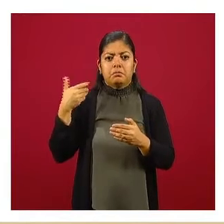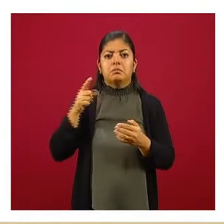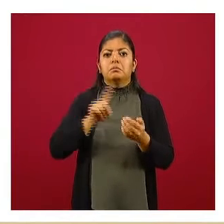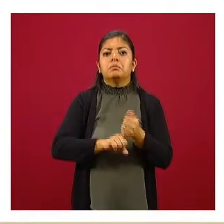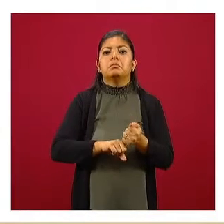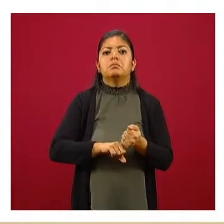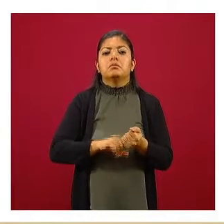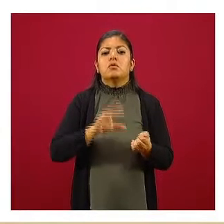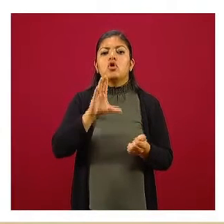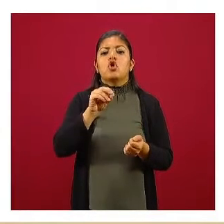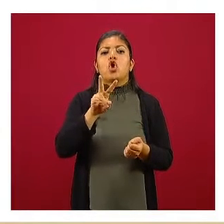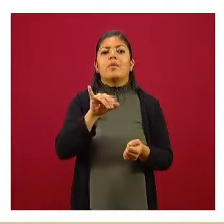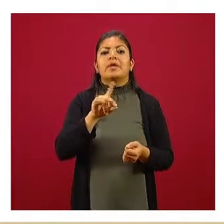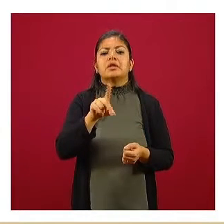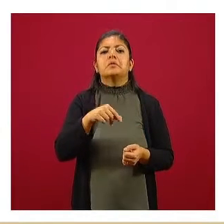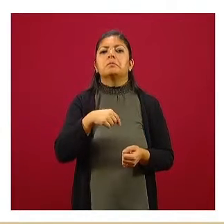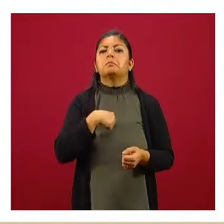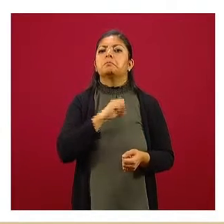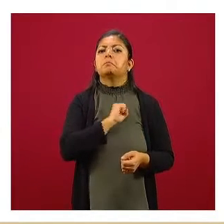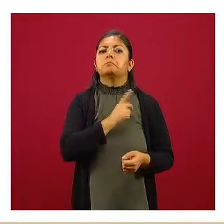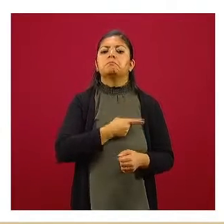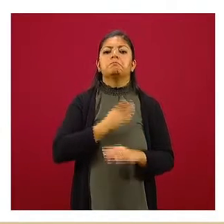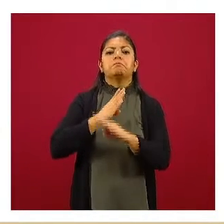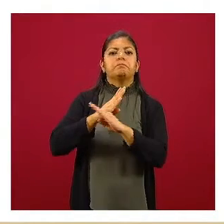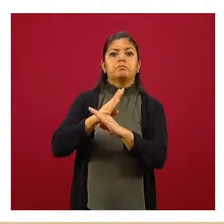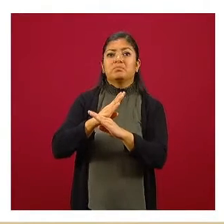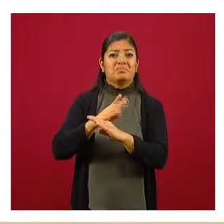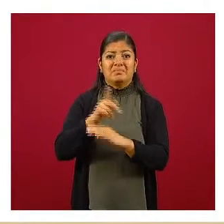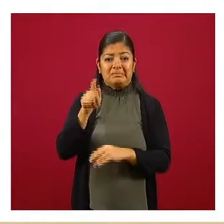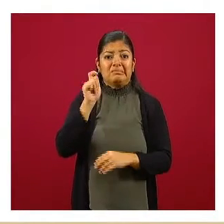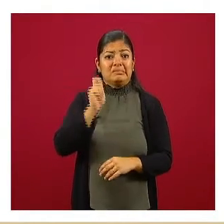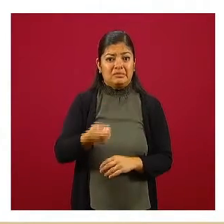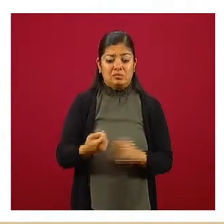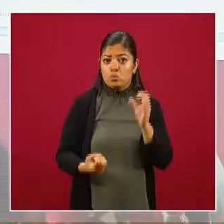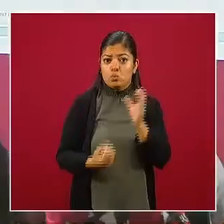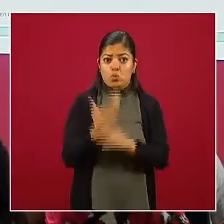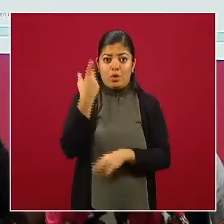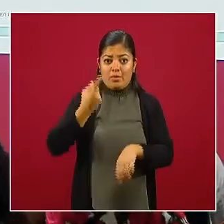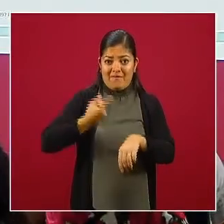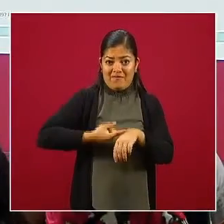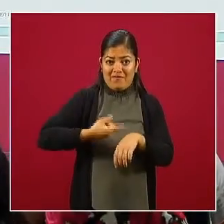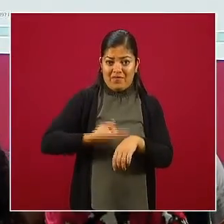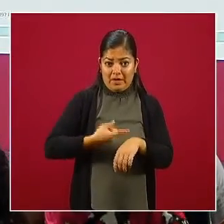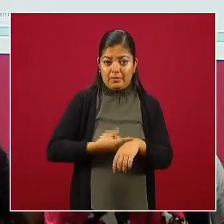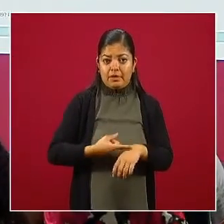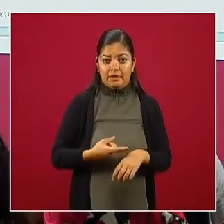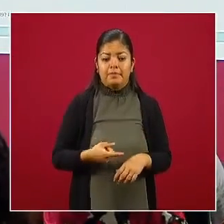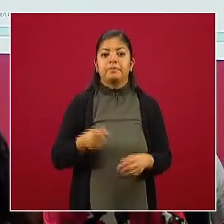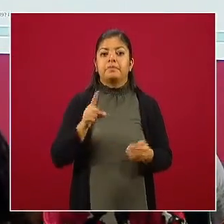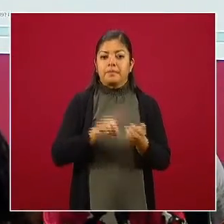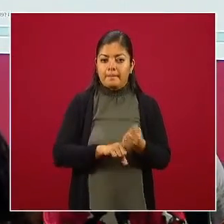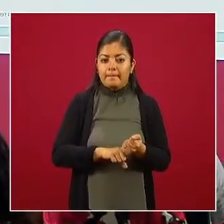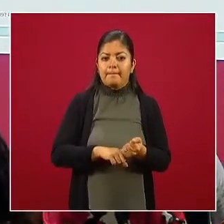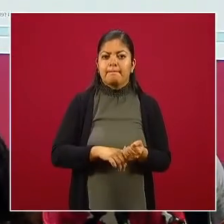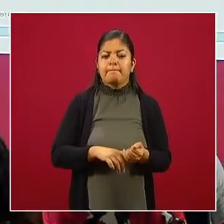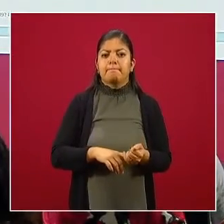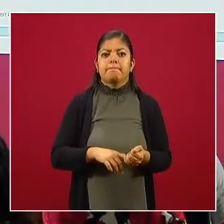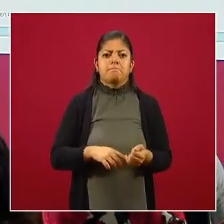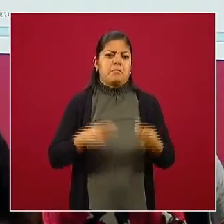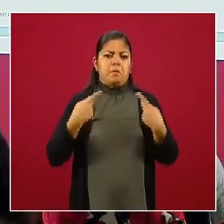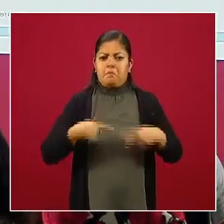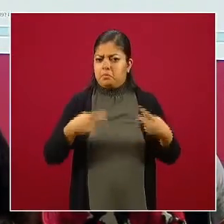inmunidad hacia COVID, porque es una enfermedad nueva. De modo que interactúe con quien